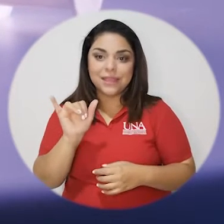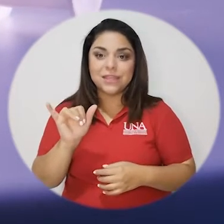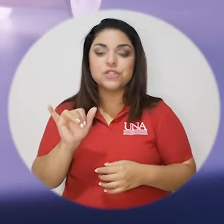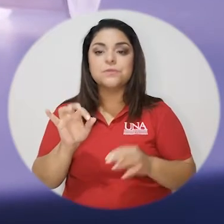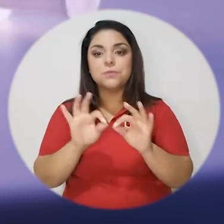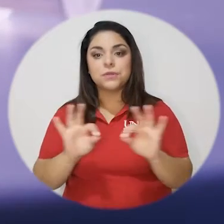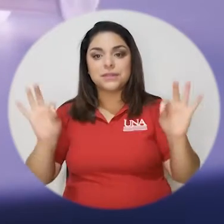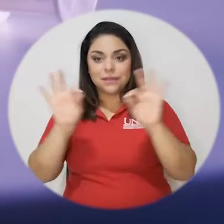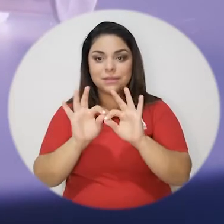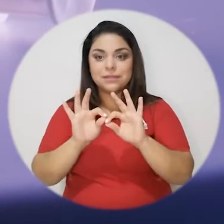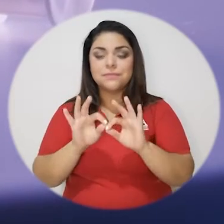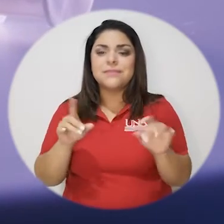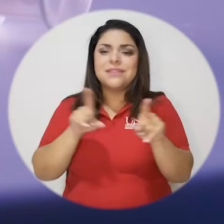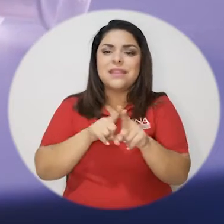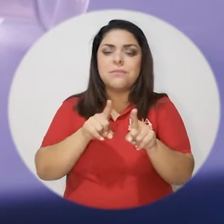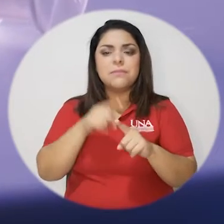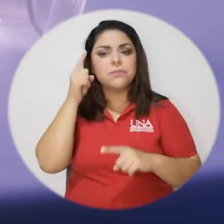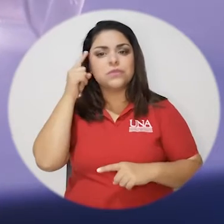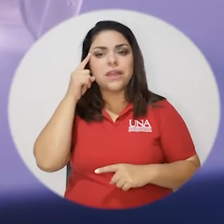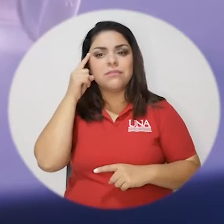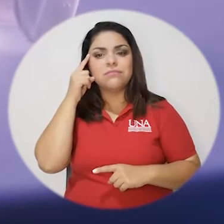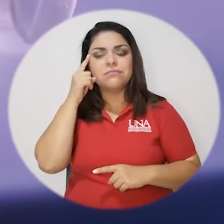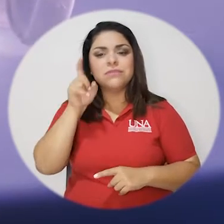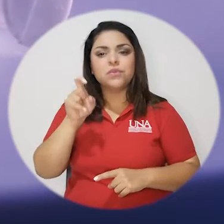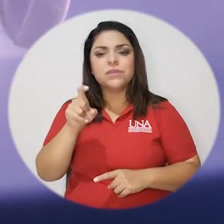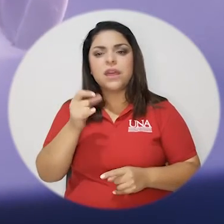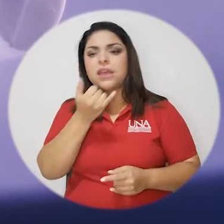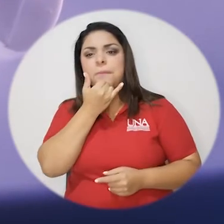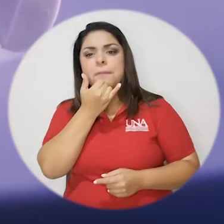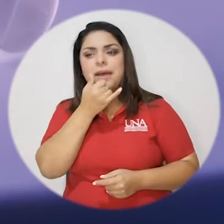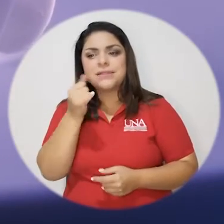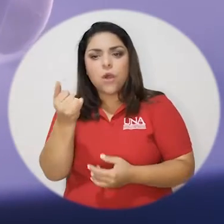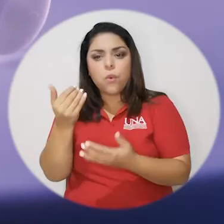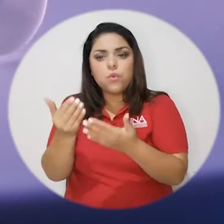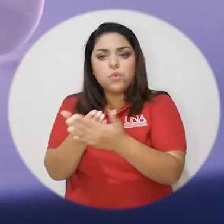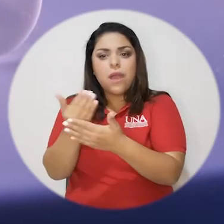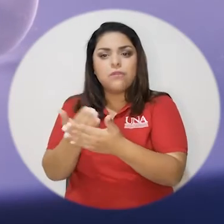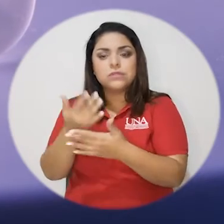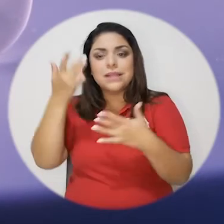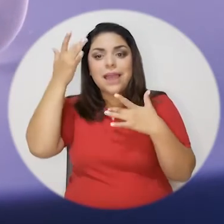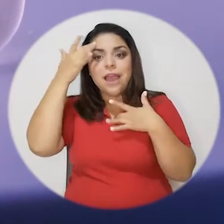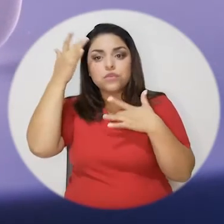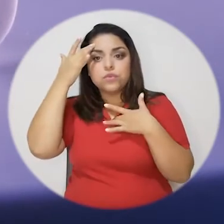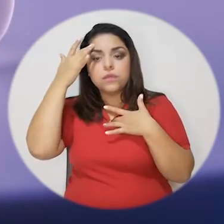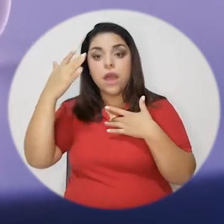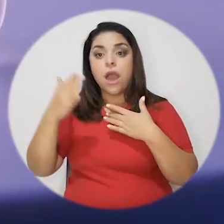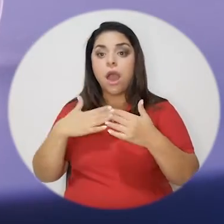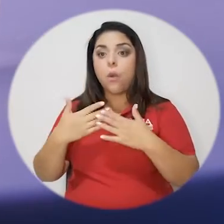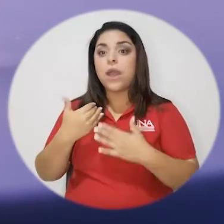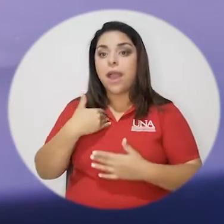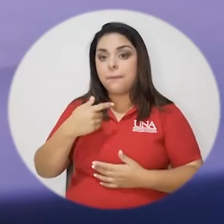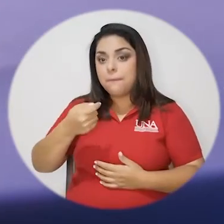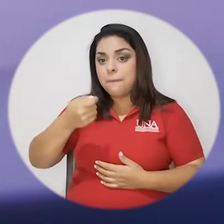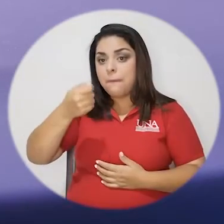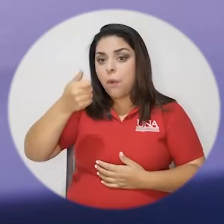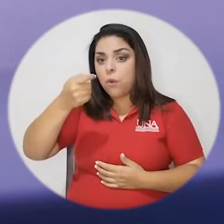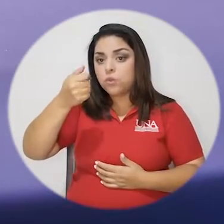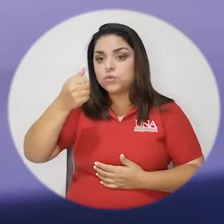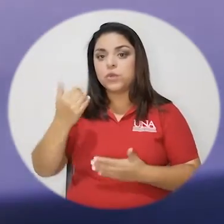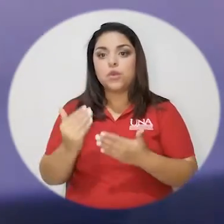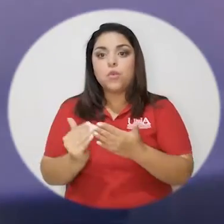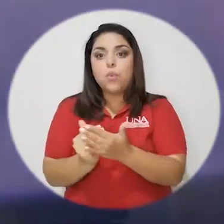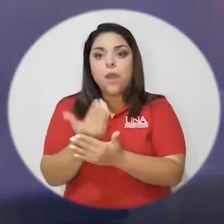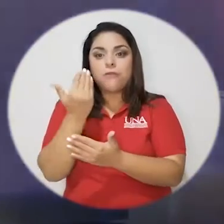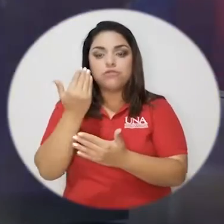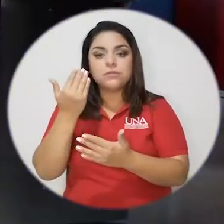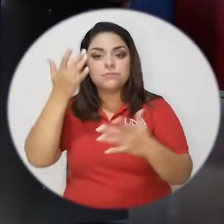creo que por ahí está un agua. Y la otra es, ¿qué pasa con los nuevos casos? Al tener poquitos nuevos